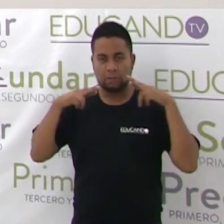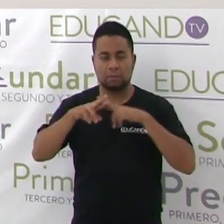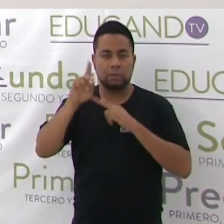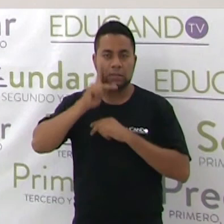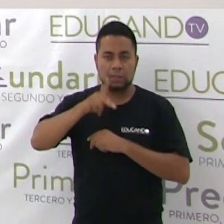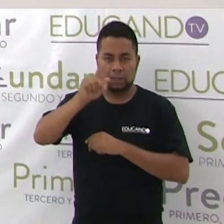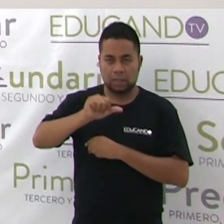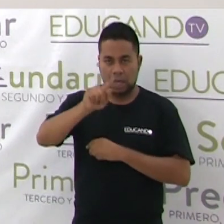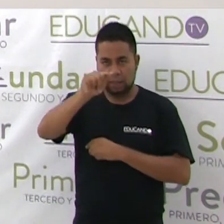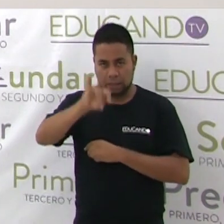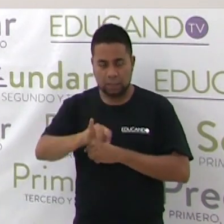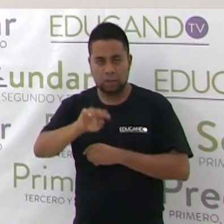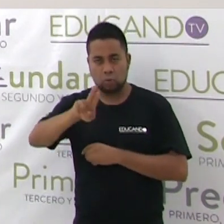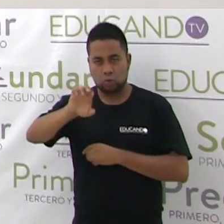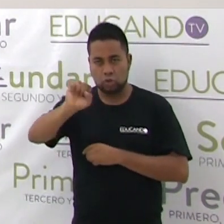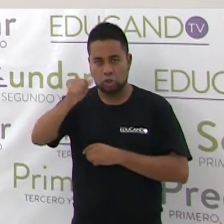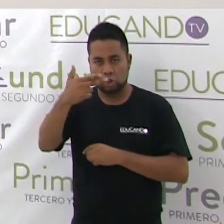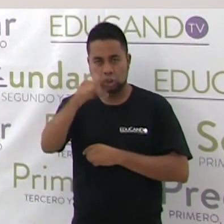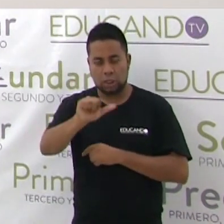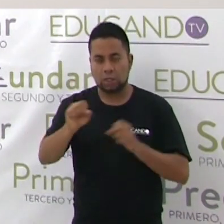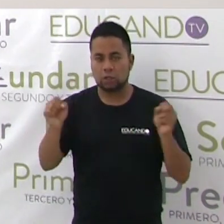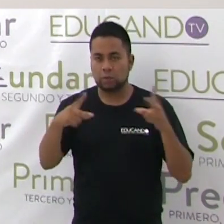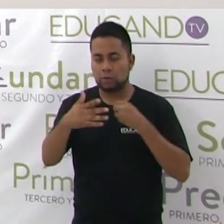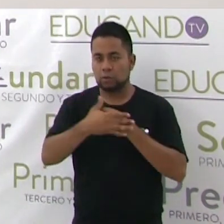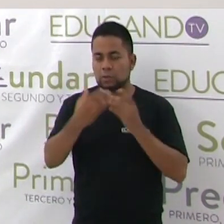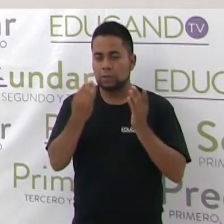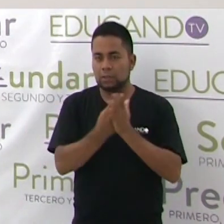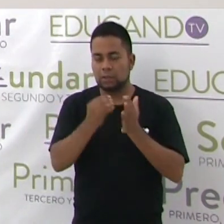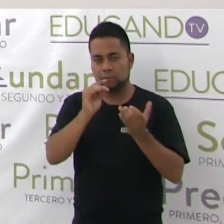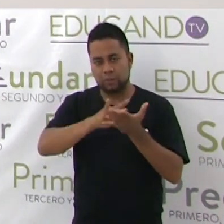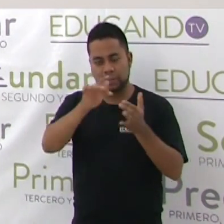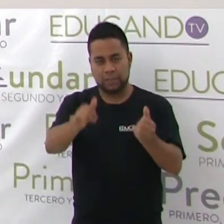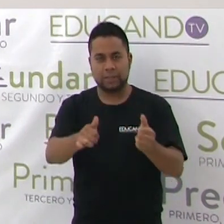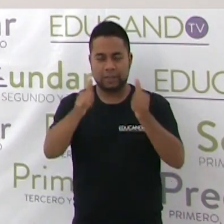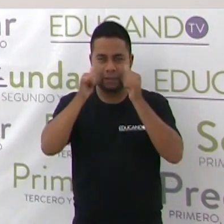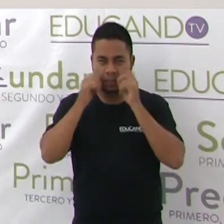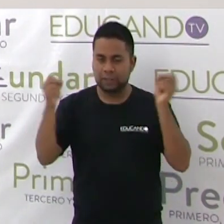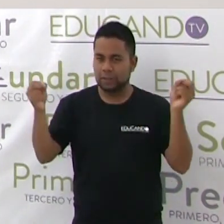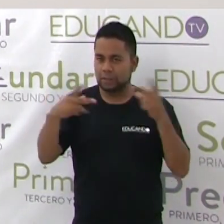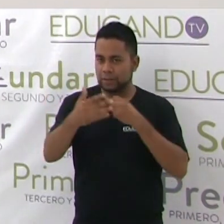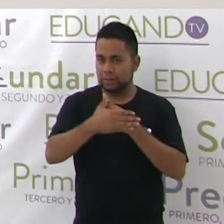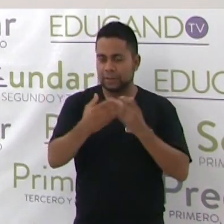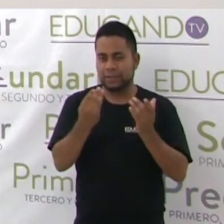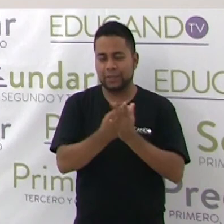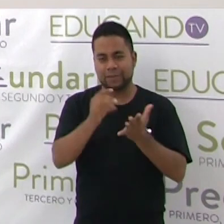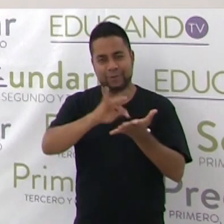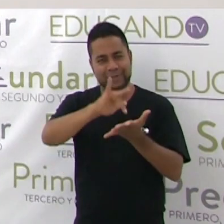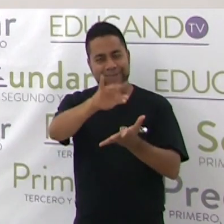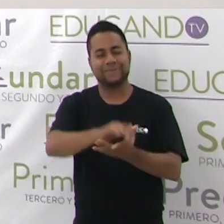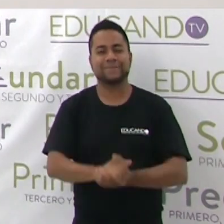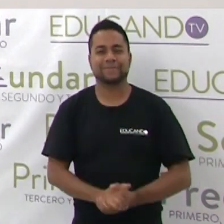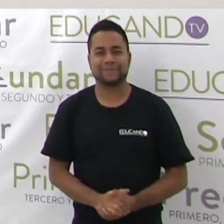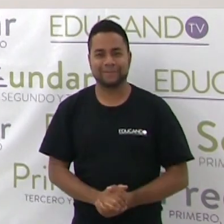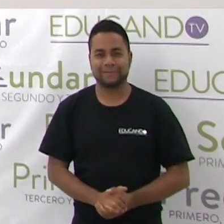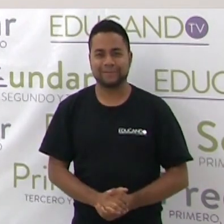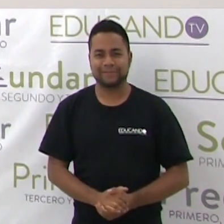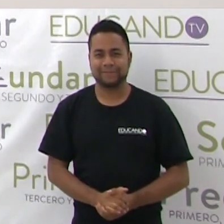Katiusha Toledo y nos vemos en la siguiente emisión. Les agradezco su atención y nos vemos en la próxima. Gracias.